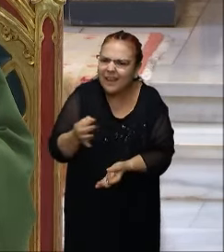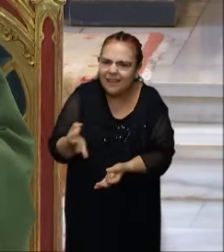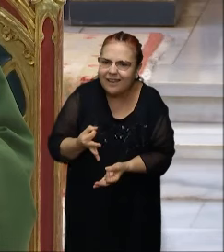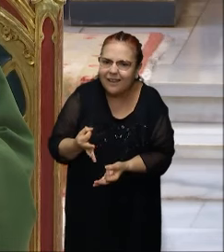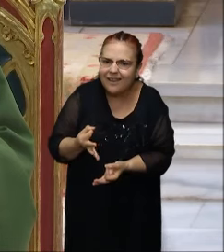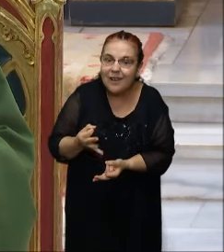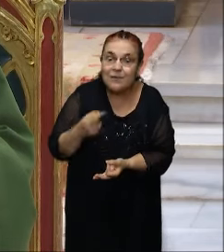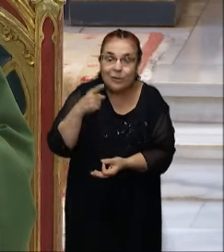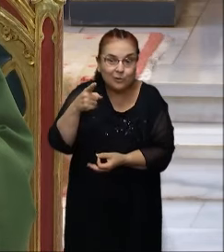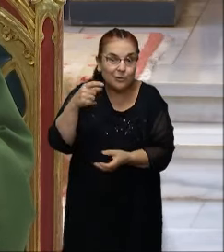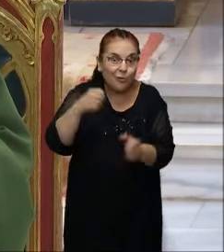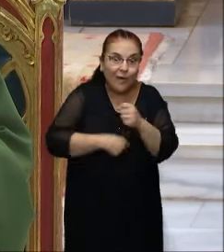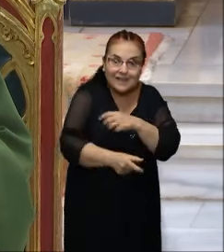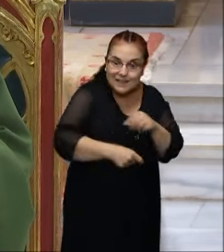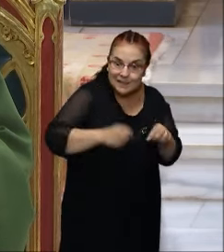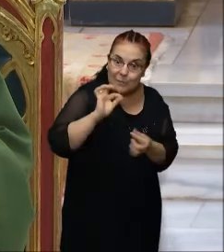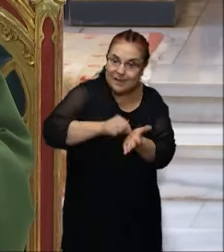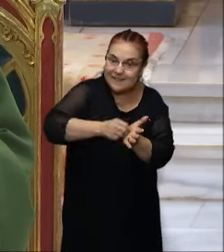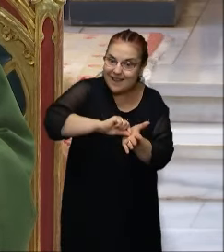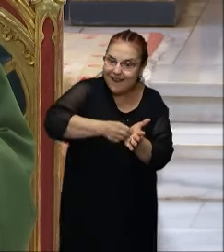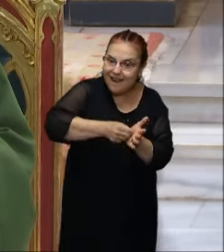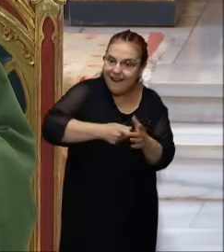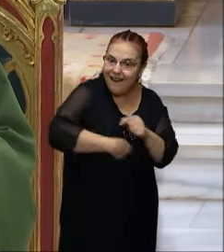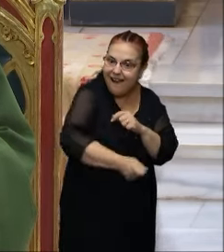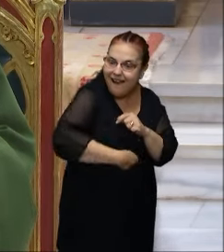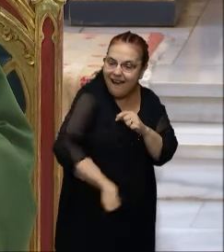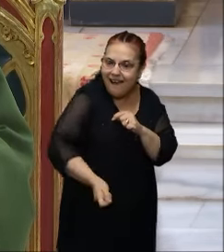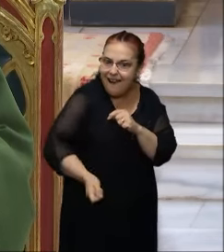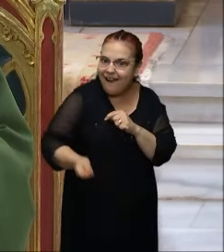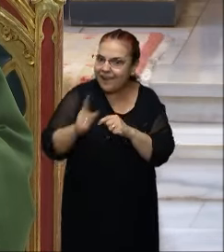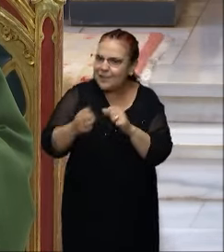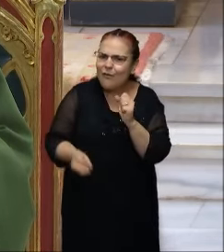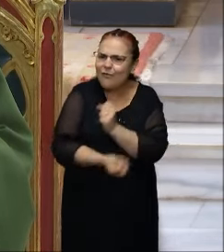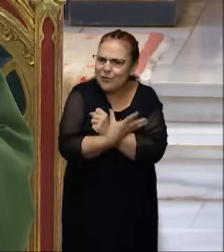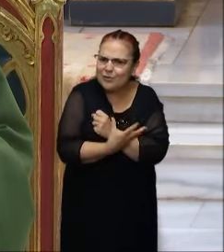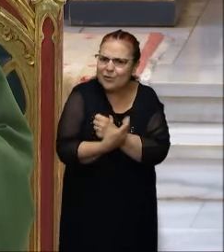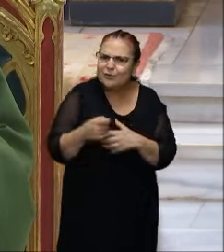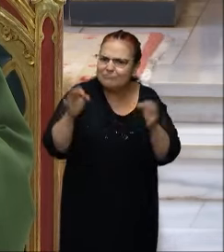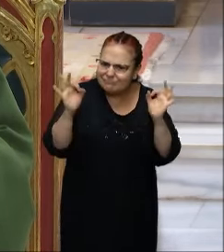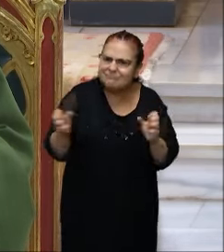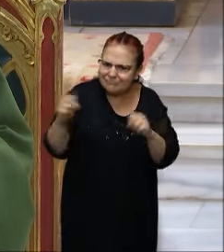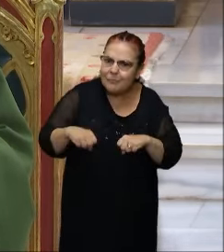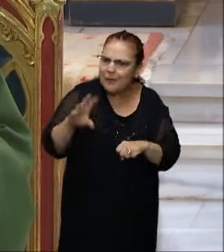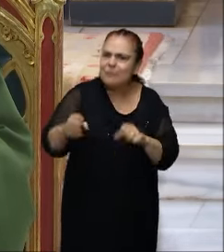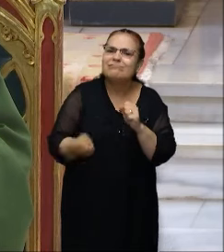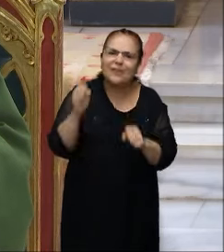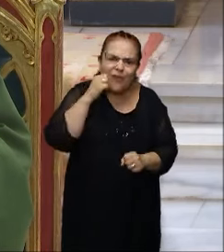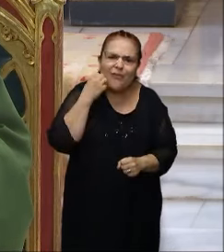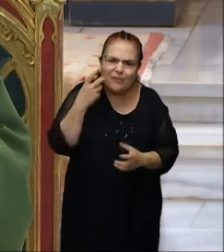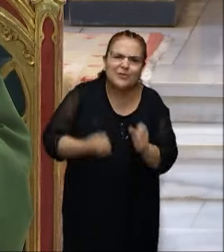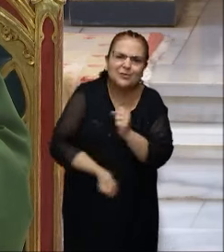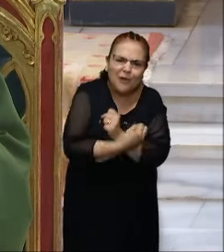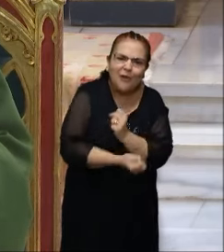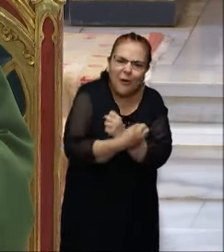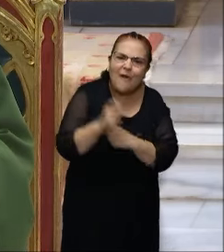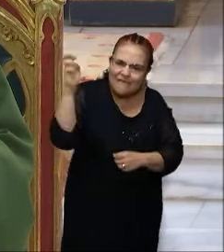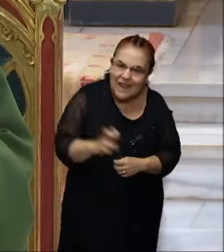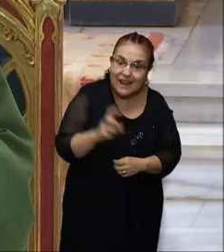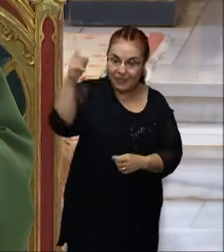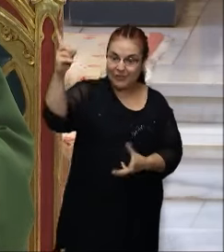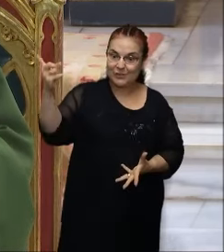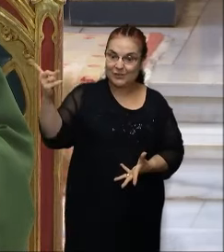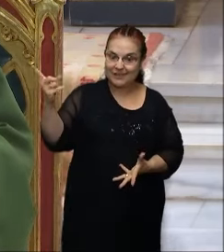tú vayas plantando esa semilla. No esperes los frutos y los ves, bueno, pero espera que los frutos vienen de Dios. Porque si no,